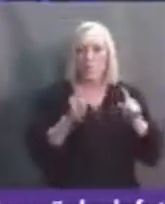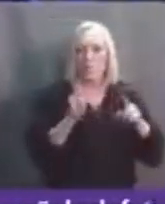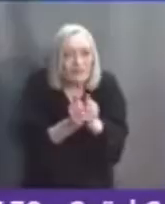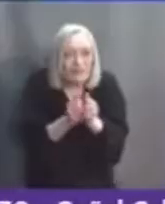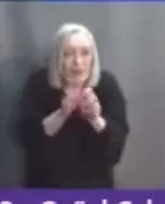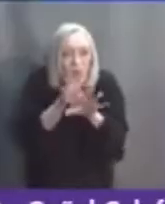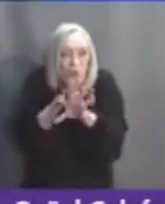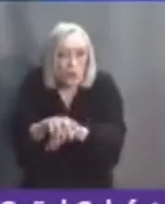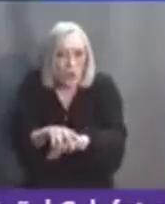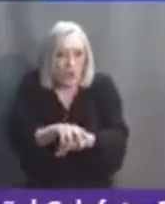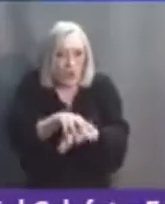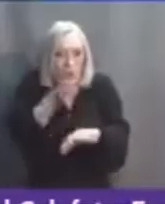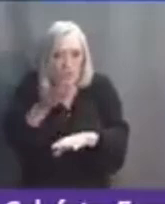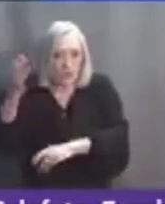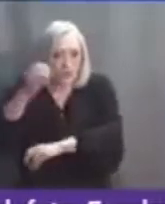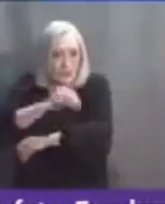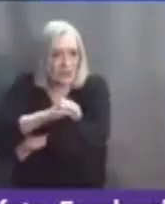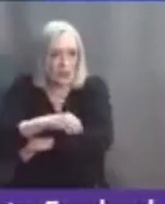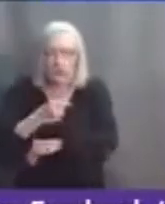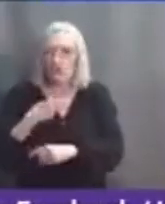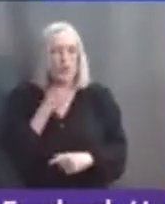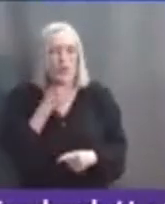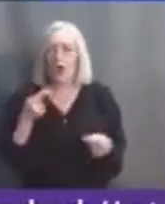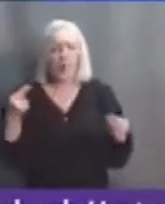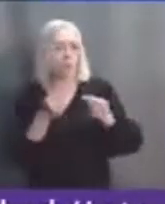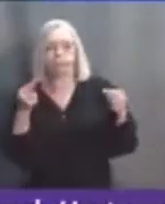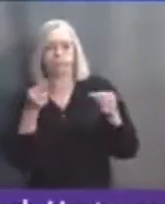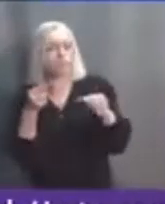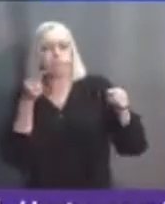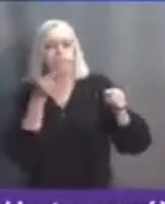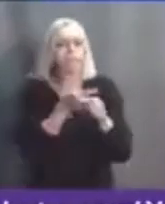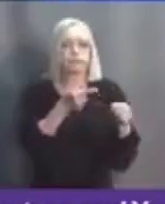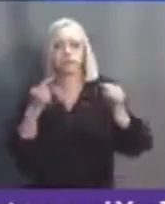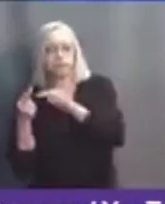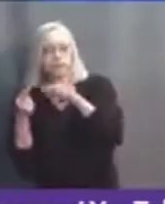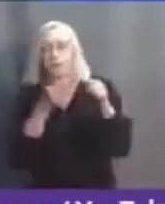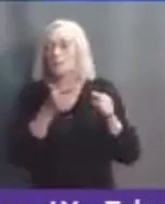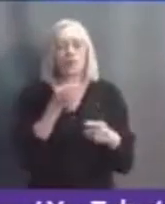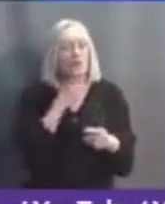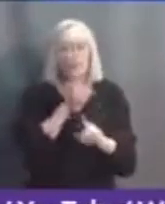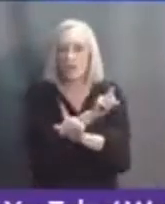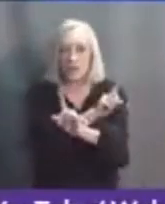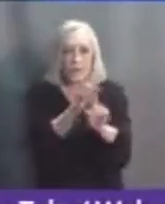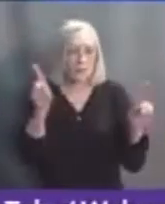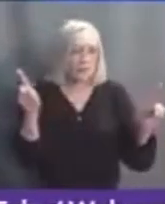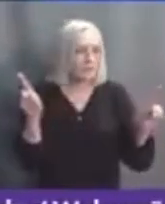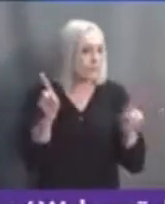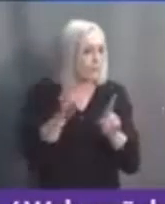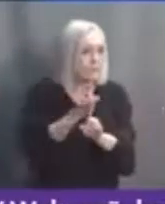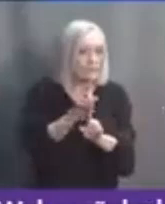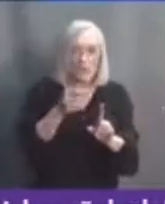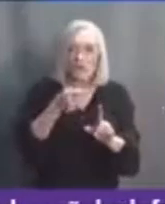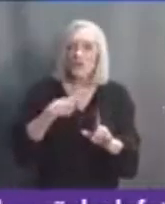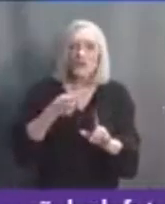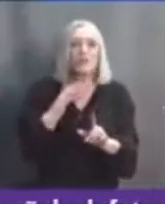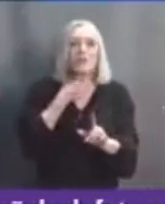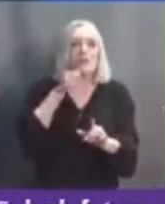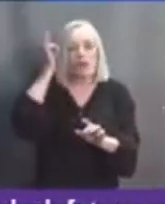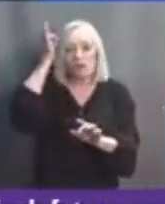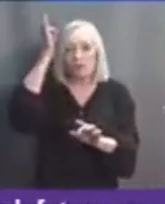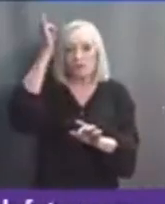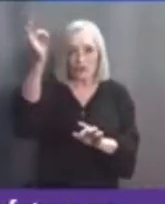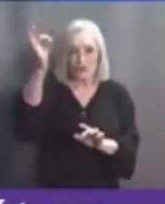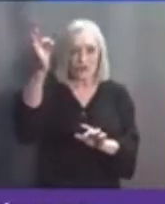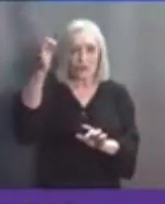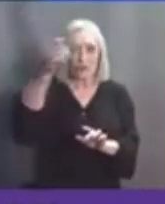políticos no busco revanchas no busco revanchas el futuro está en nuestras